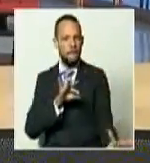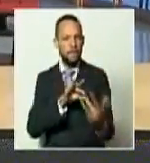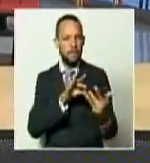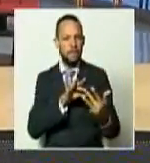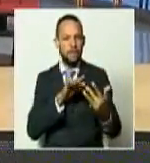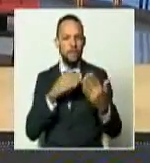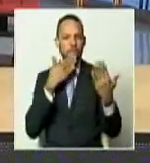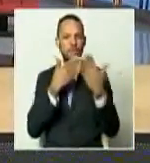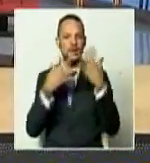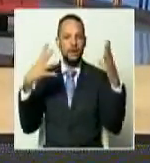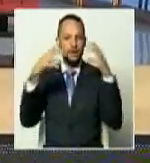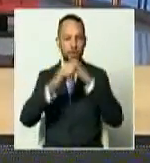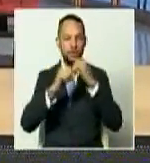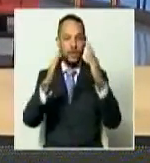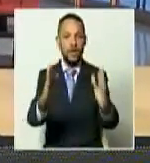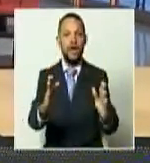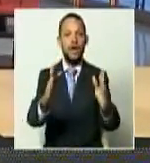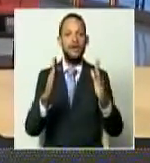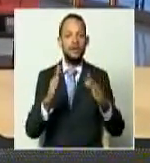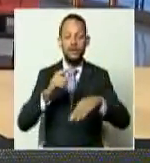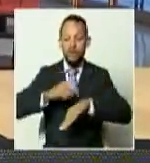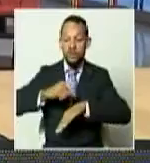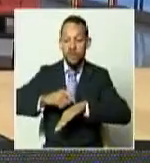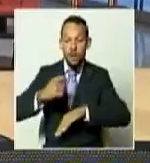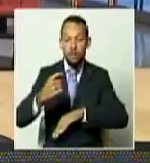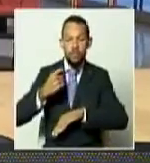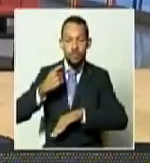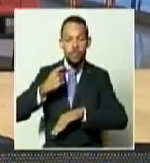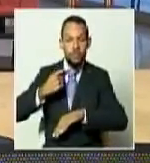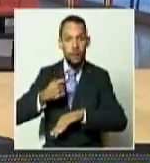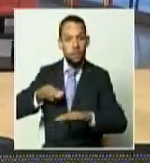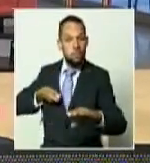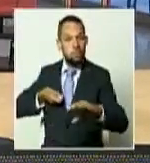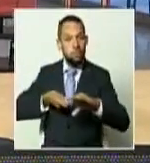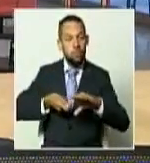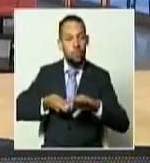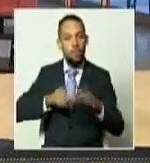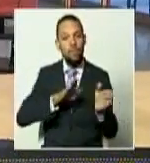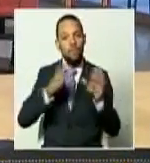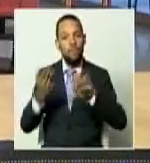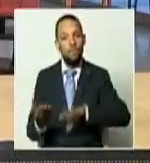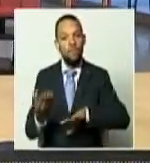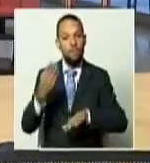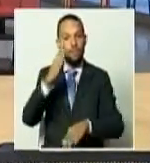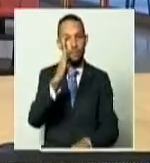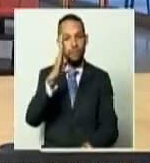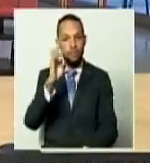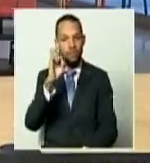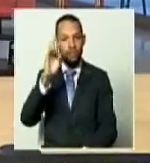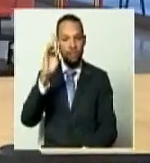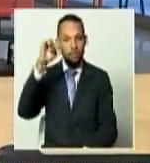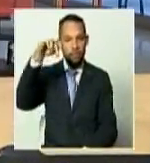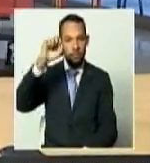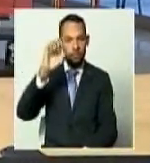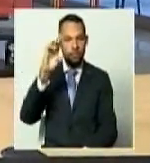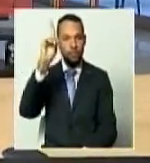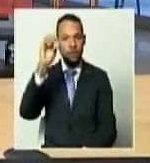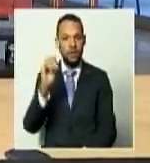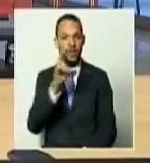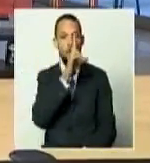www.telecafé.gov.co. Mucha atención, en las últimas horas fue asesinado el señor Bernardo Ramírez, propietario de la finca